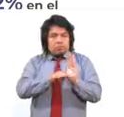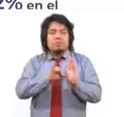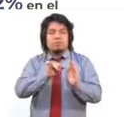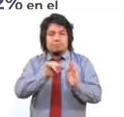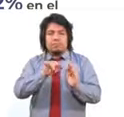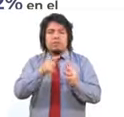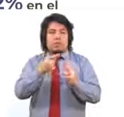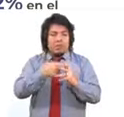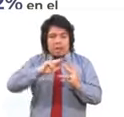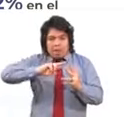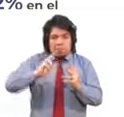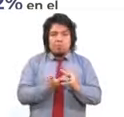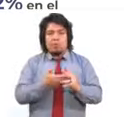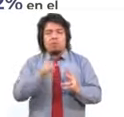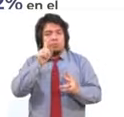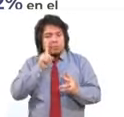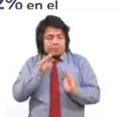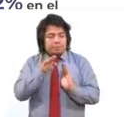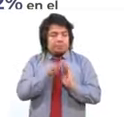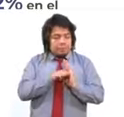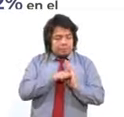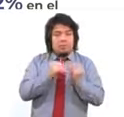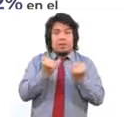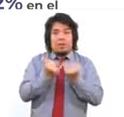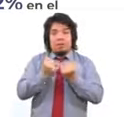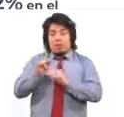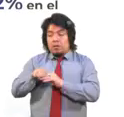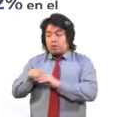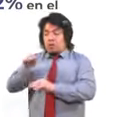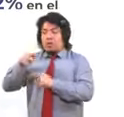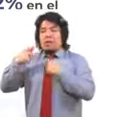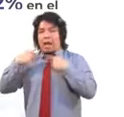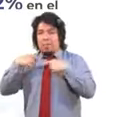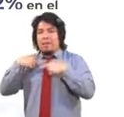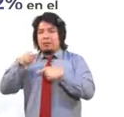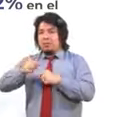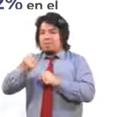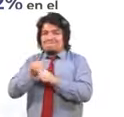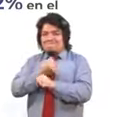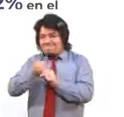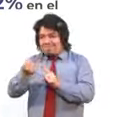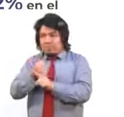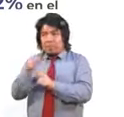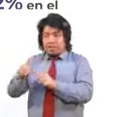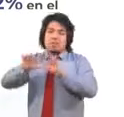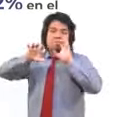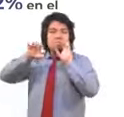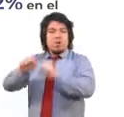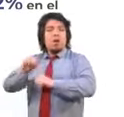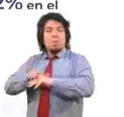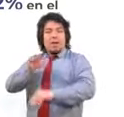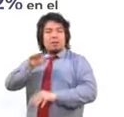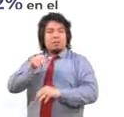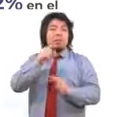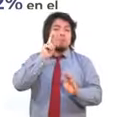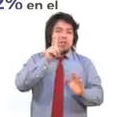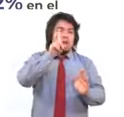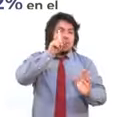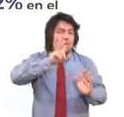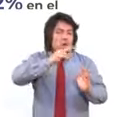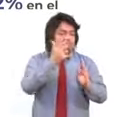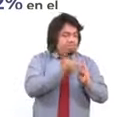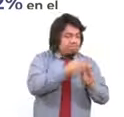de feminicidio y un aumento en los agresores detenidos y vinculados a proceso. Menos feminicidios y